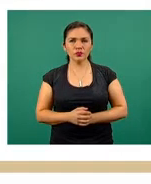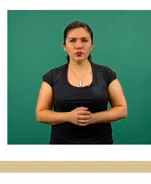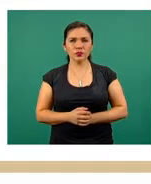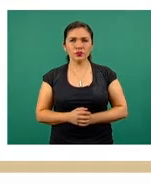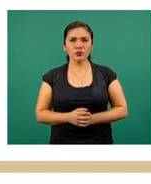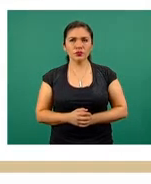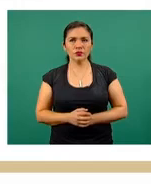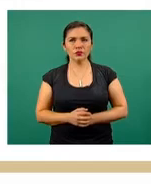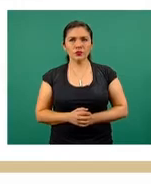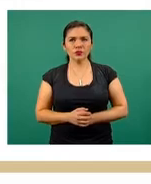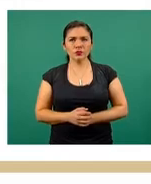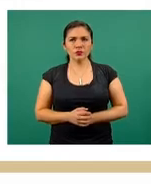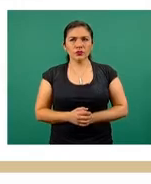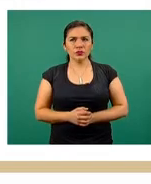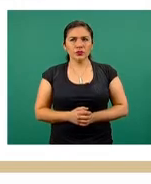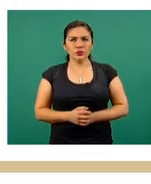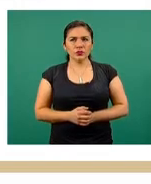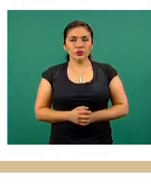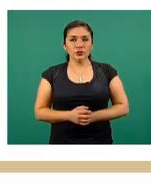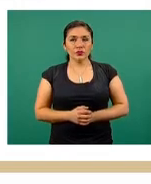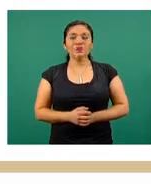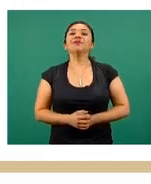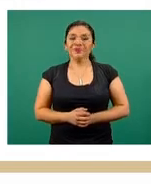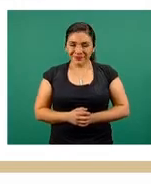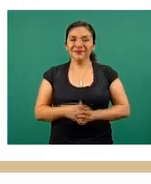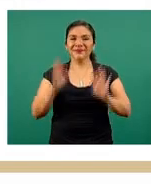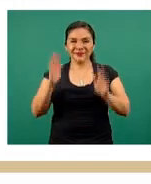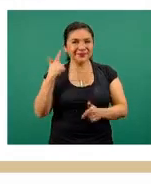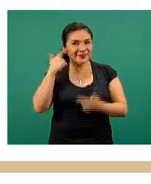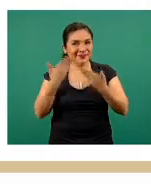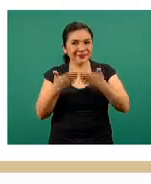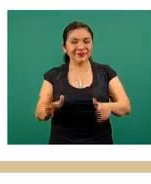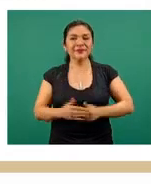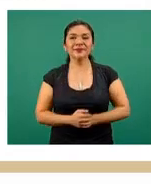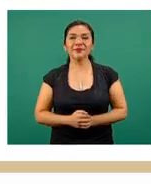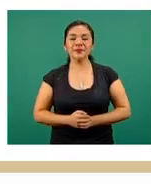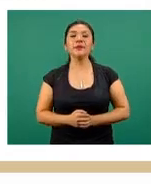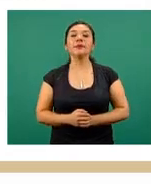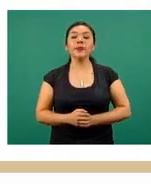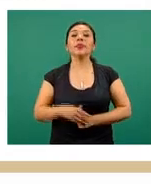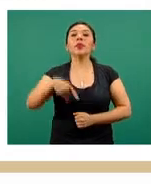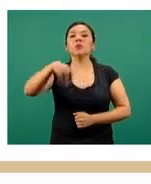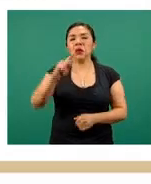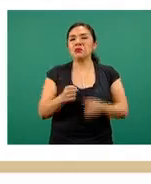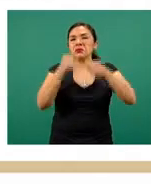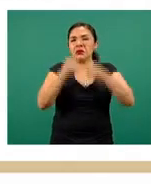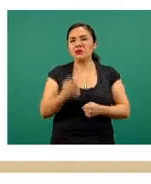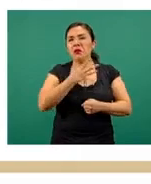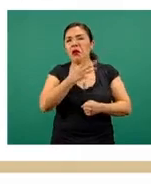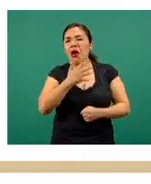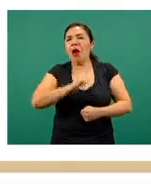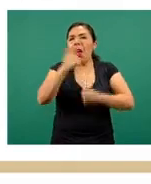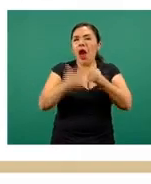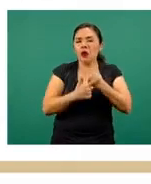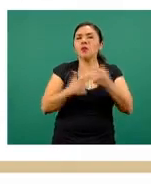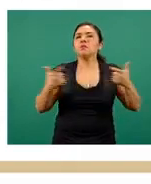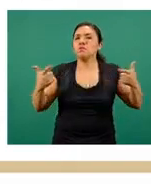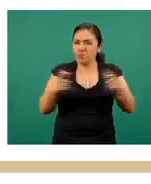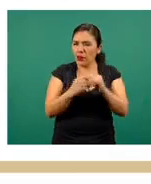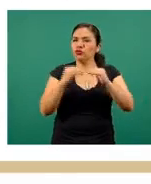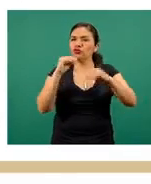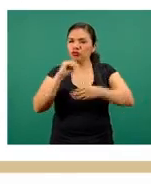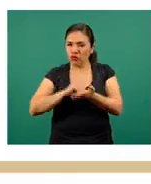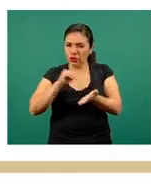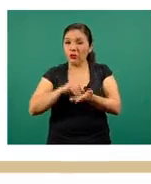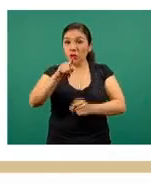gracias, doctor. pero de seguro todavía con alguna reducción. Recordemos